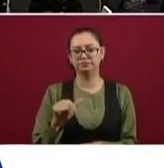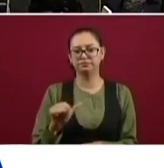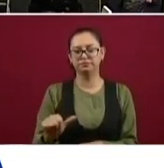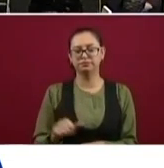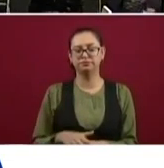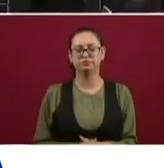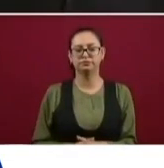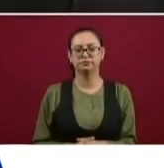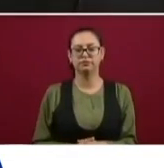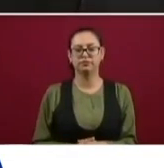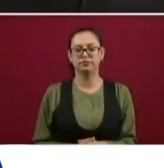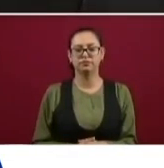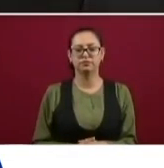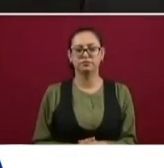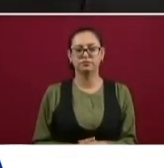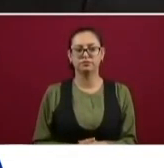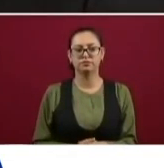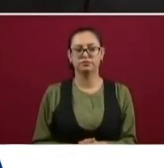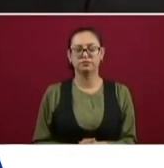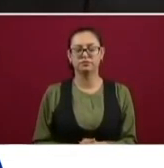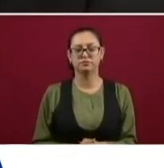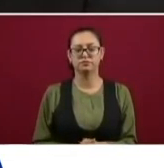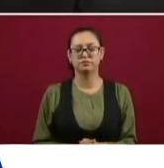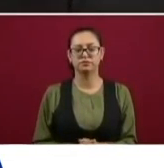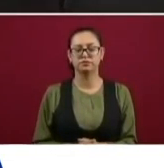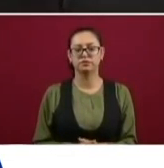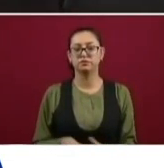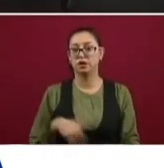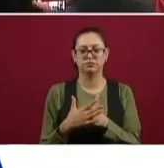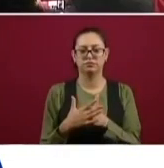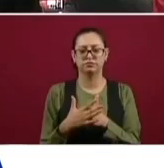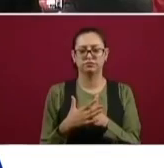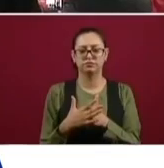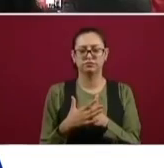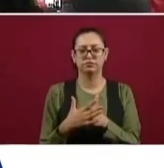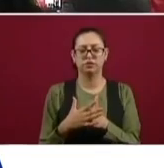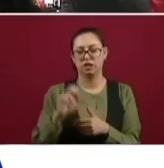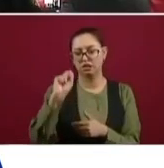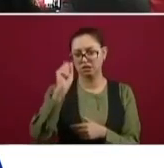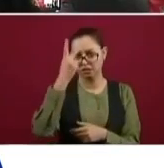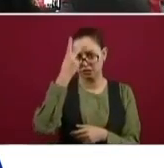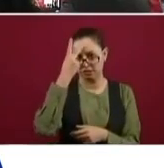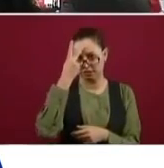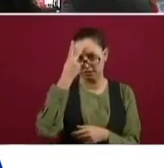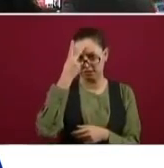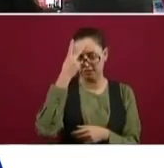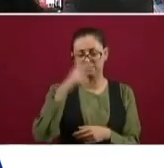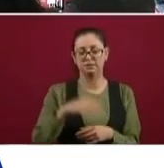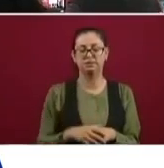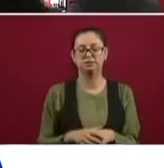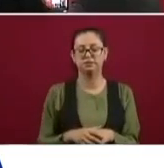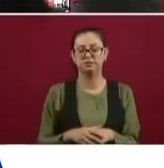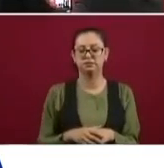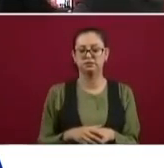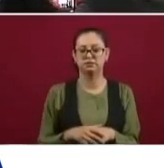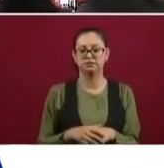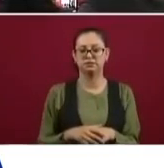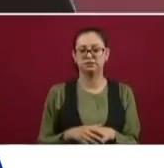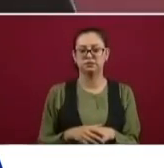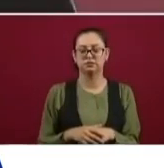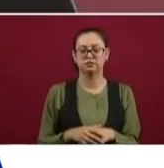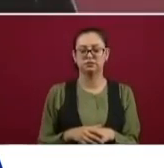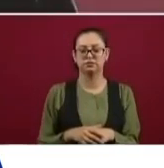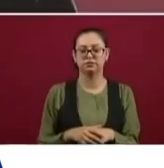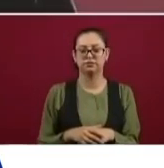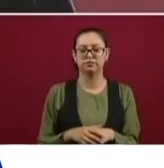juntos por la paz pues tiene como objetivo ir más allá de prevenir las adicciones busca recuperar la salud de